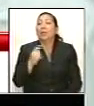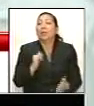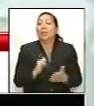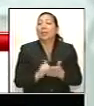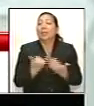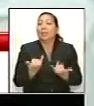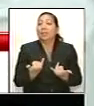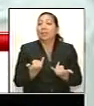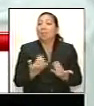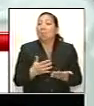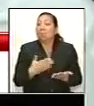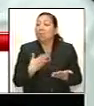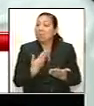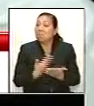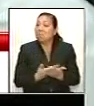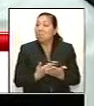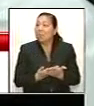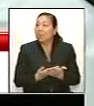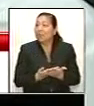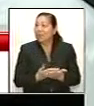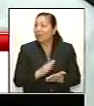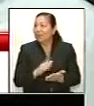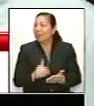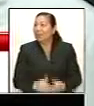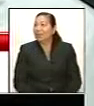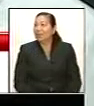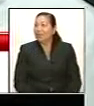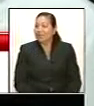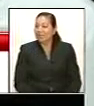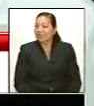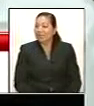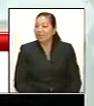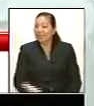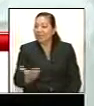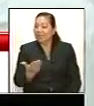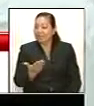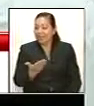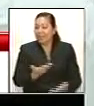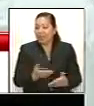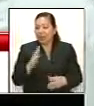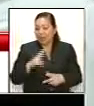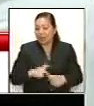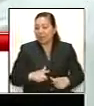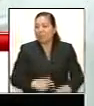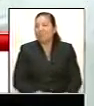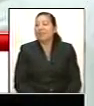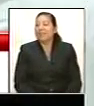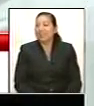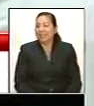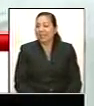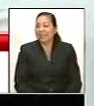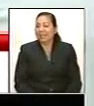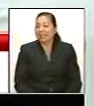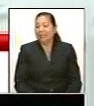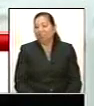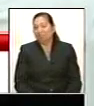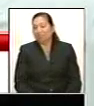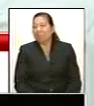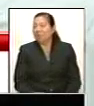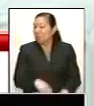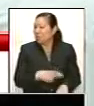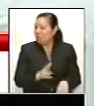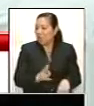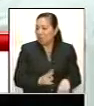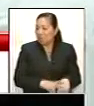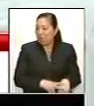motivo que tipo de constancia se deja. Cualquier tipo de constancia lo reciben las comisarías. Ahí, normalmente